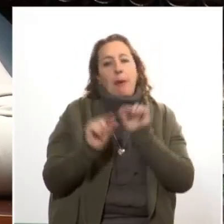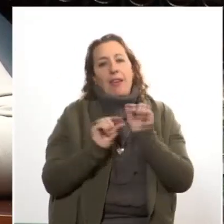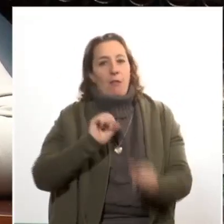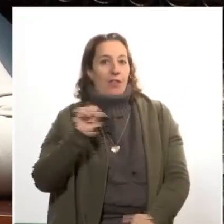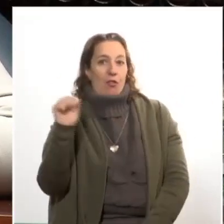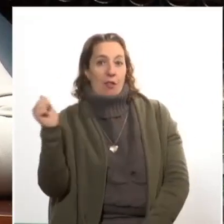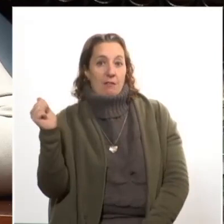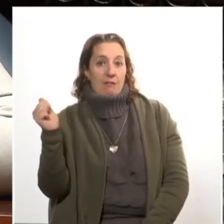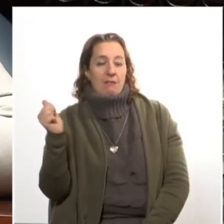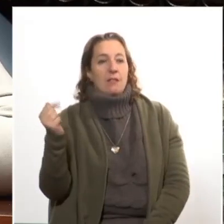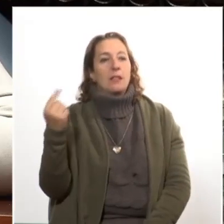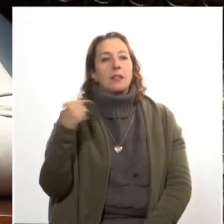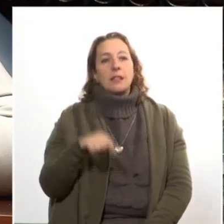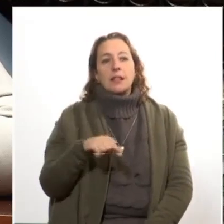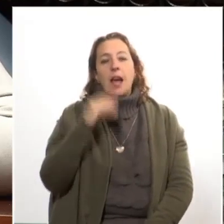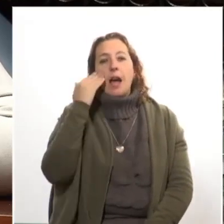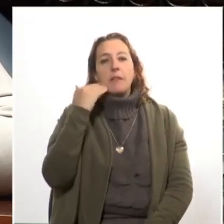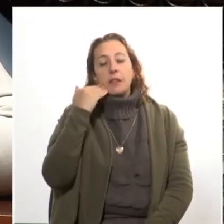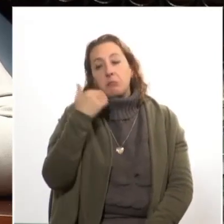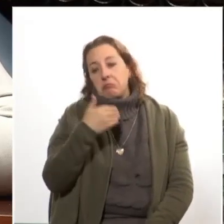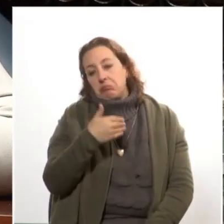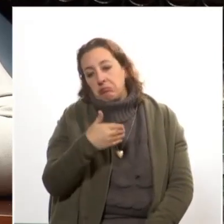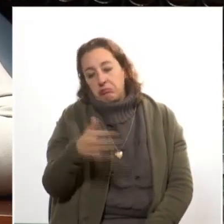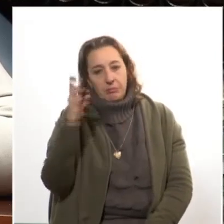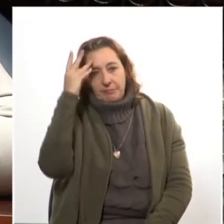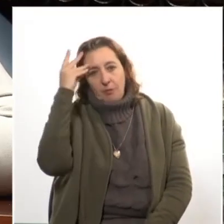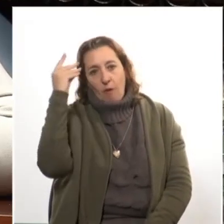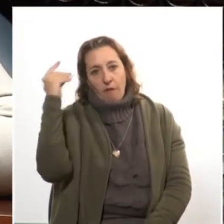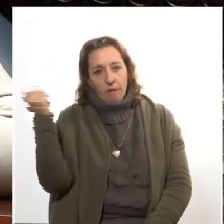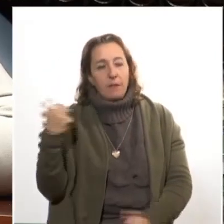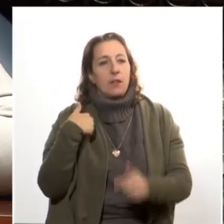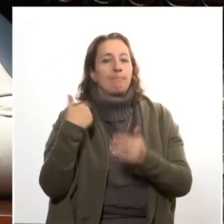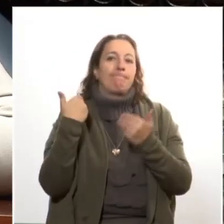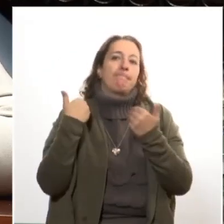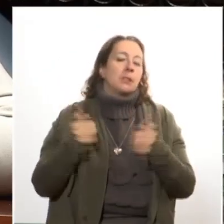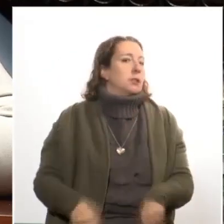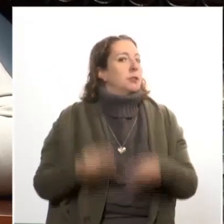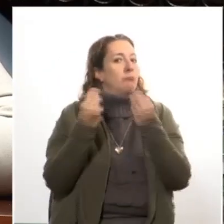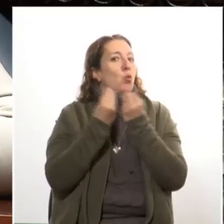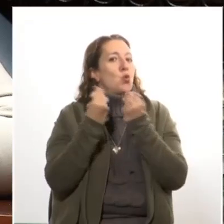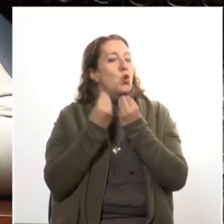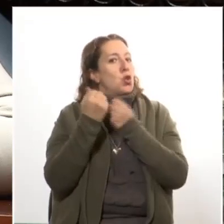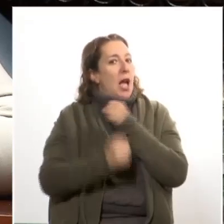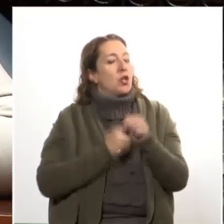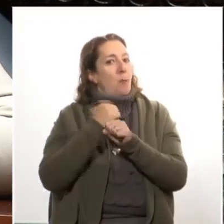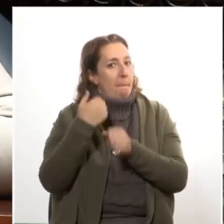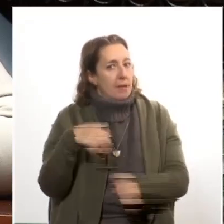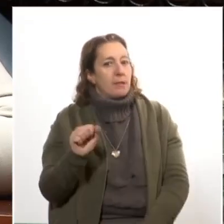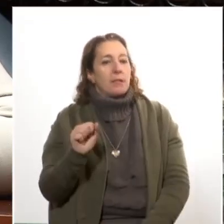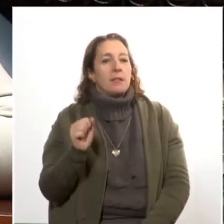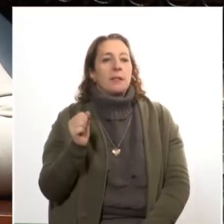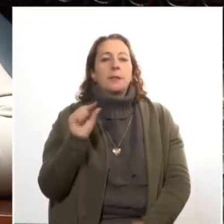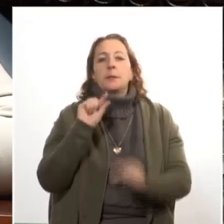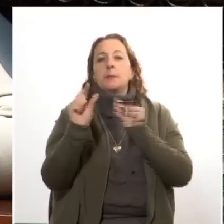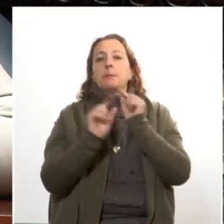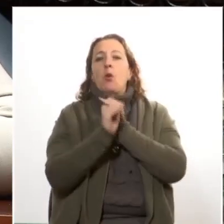victorias. Pasó aquel abril para el olvido y lamentablemente pasaron muchos más. En pocos días,